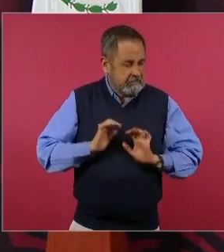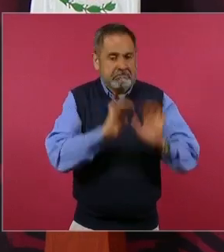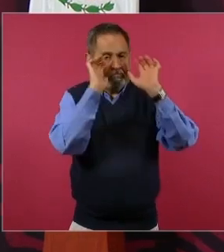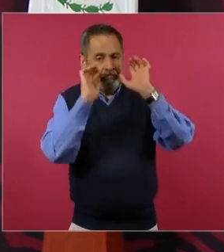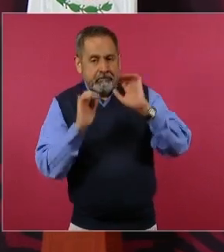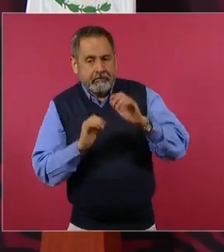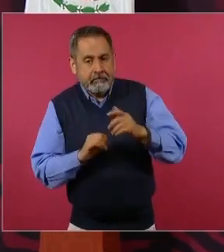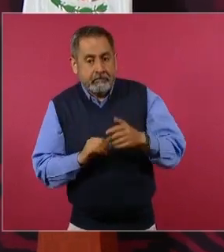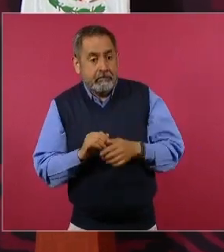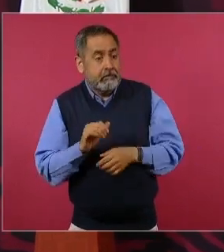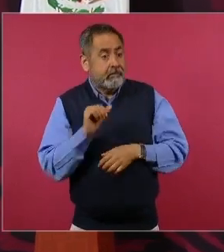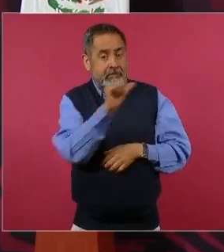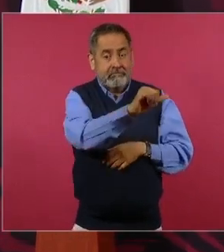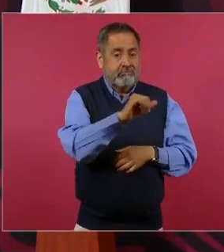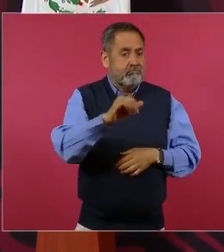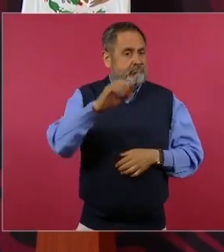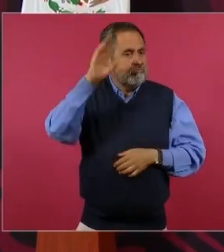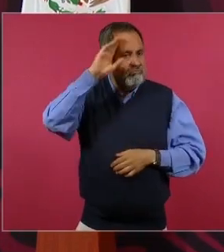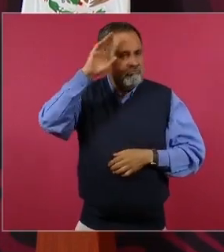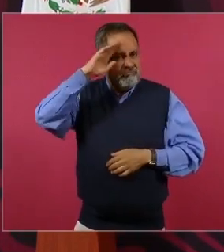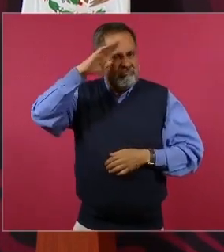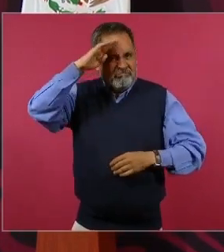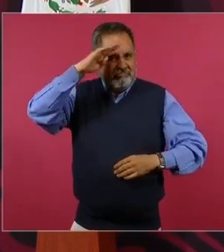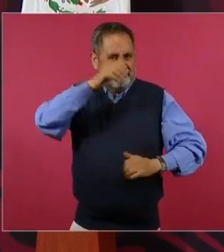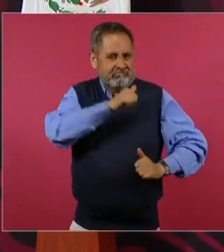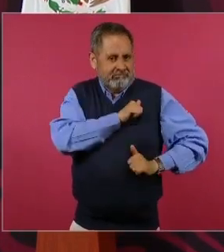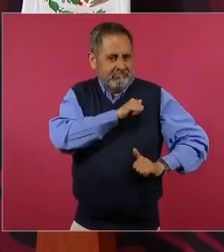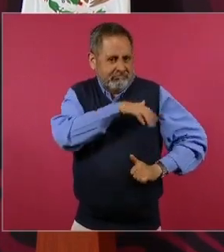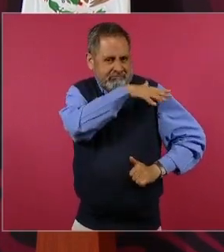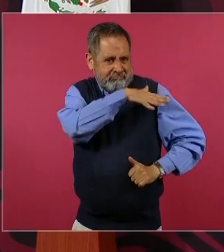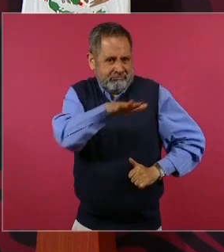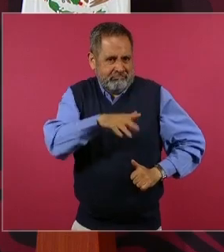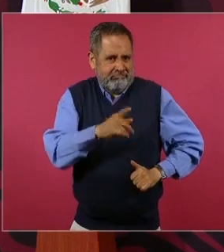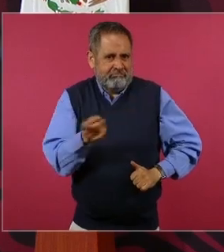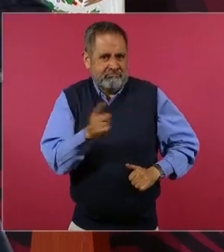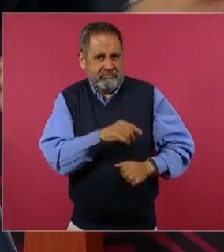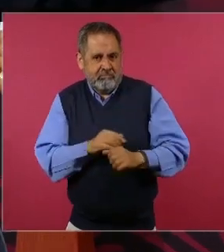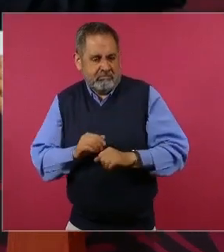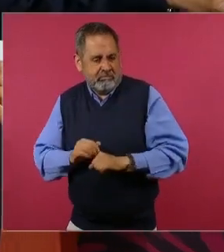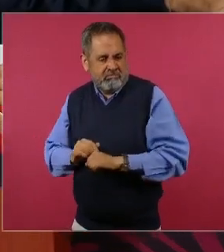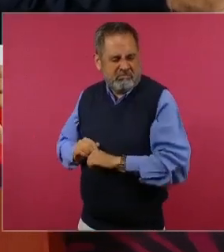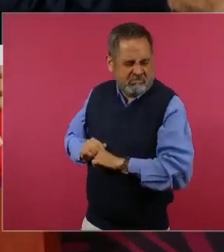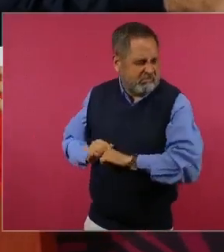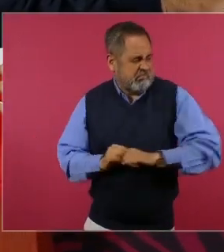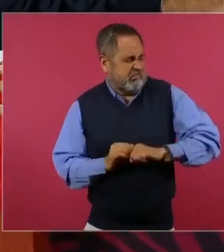entonces al jefe del Estado Mayor de López Portillo le hicieron así,